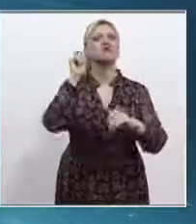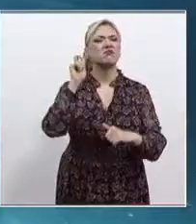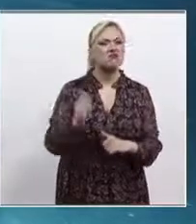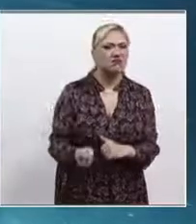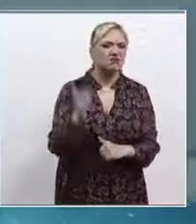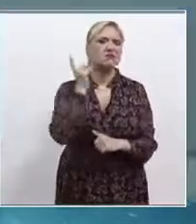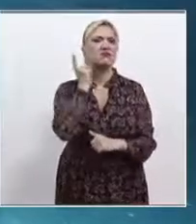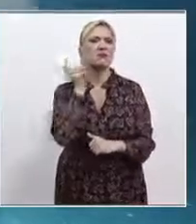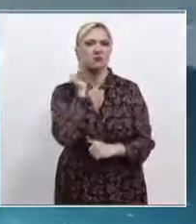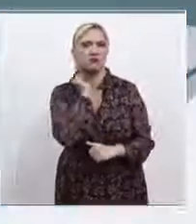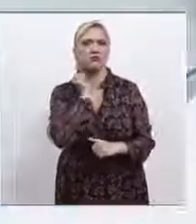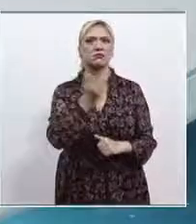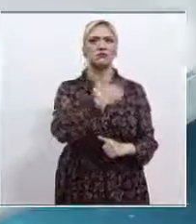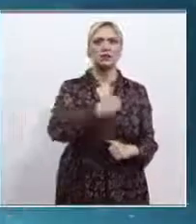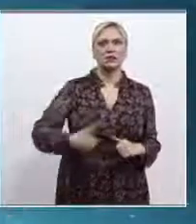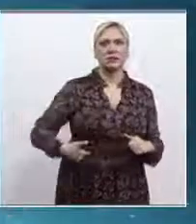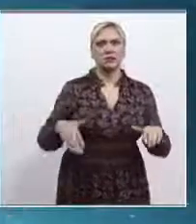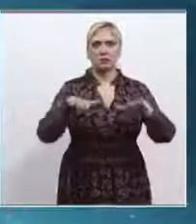Javier Lainez.